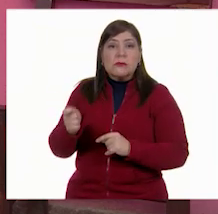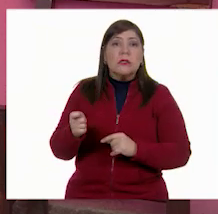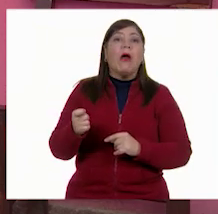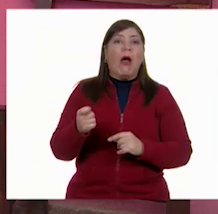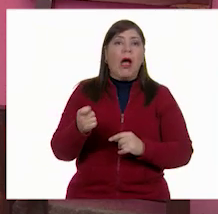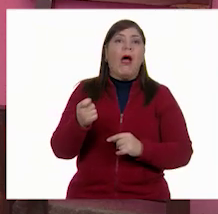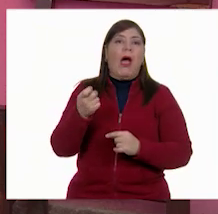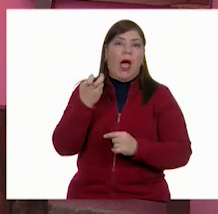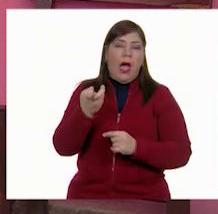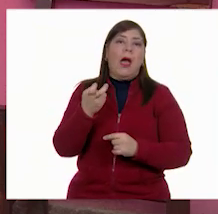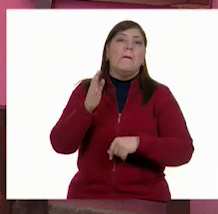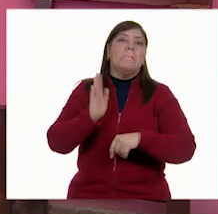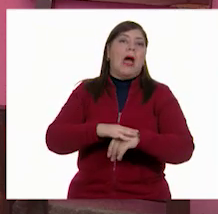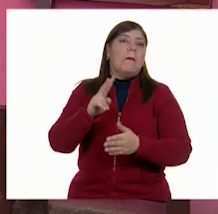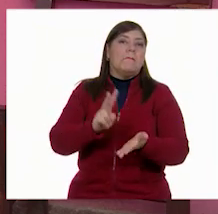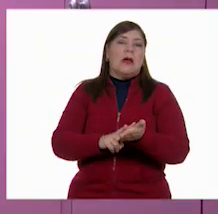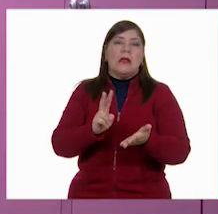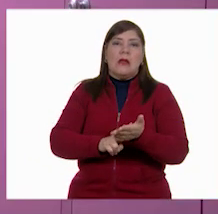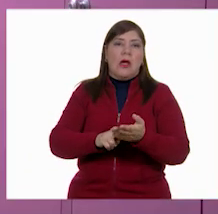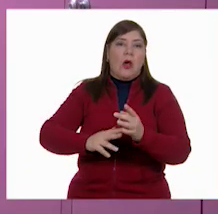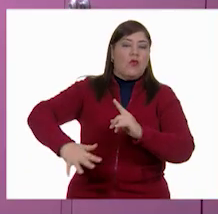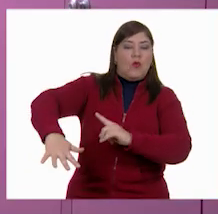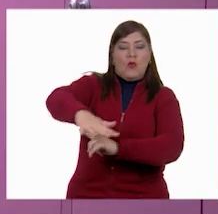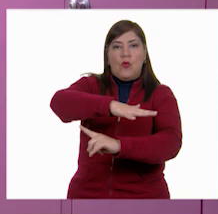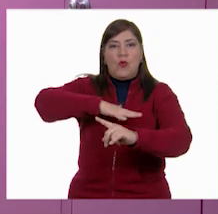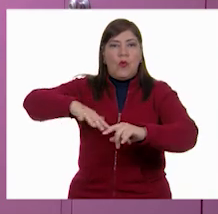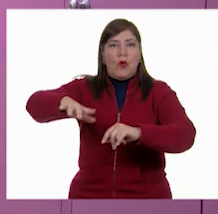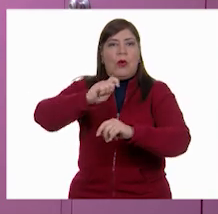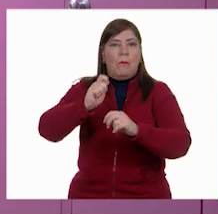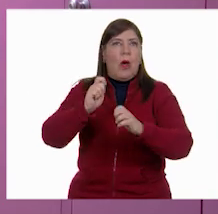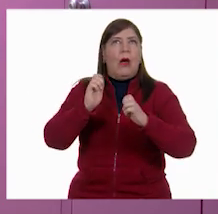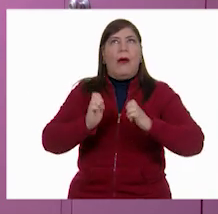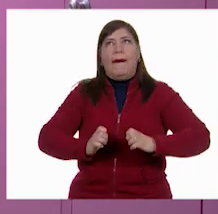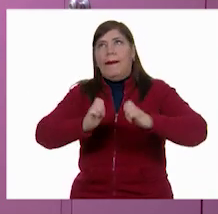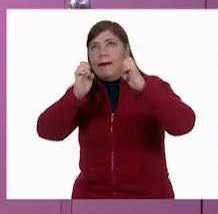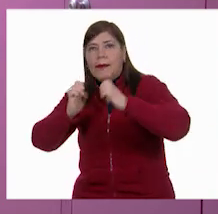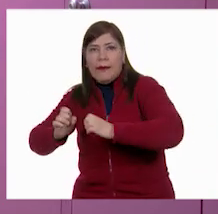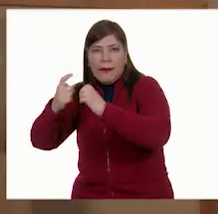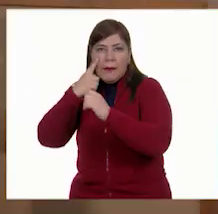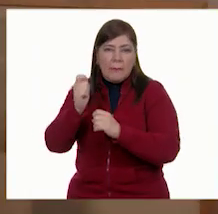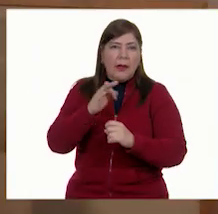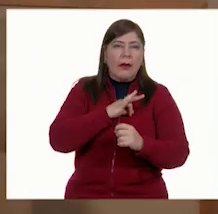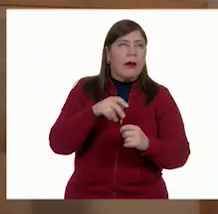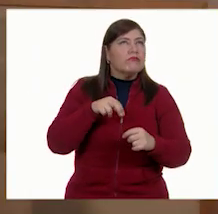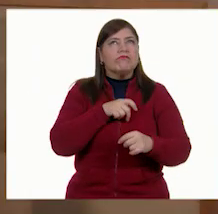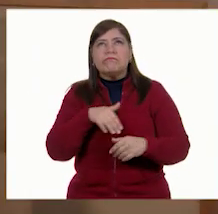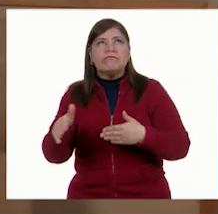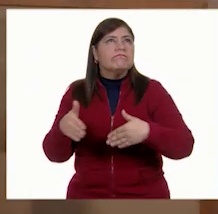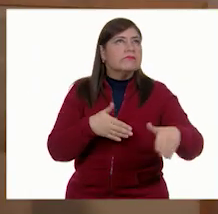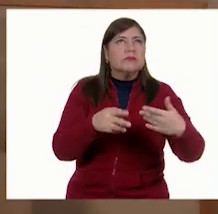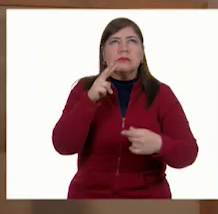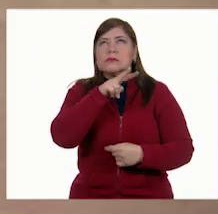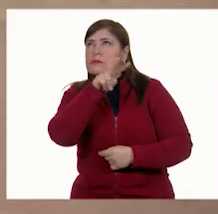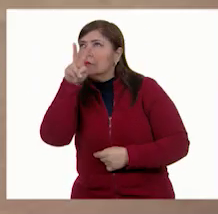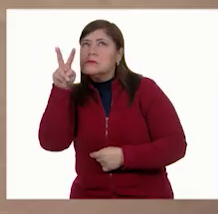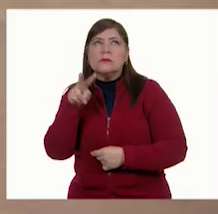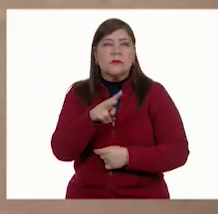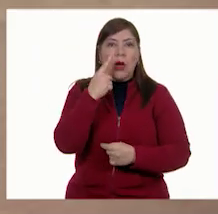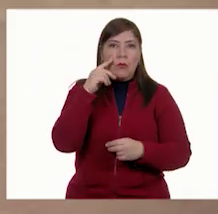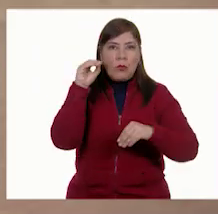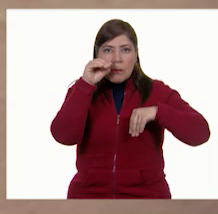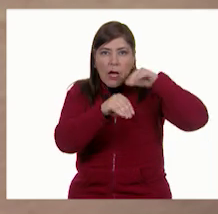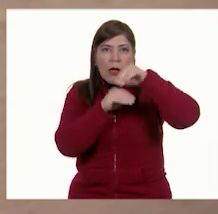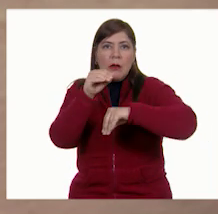experiencia arquitectónica. Los recorridos suman a la observación de los espacios la intermitente presencia de elementos que han